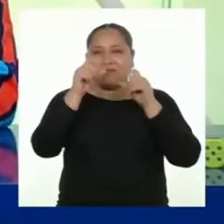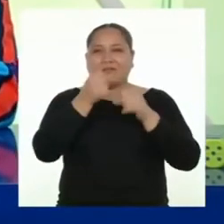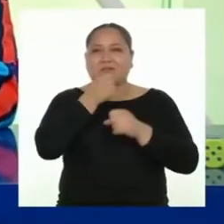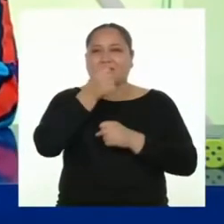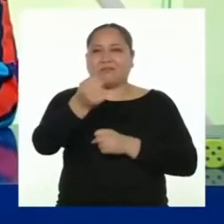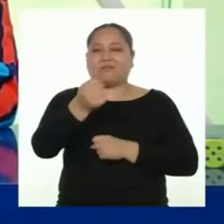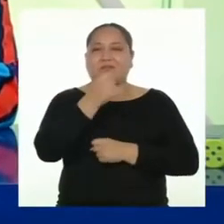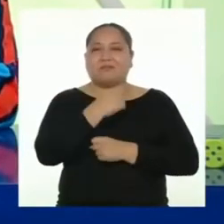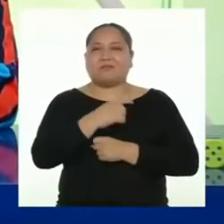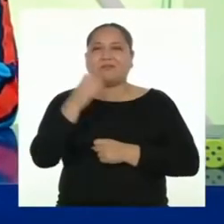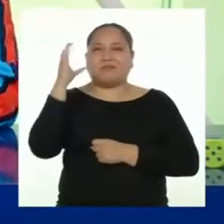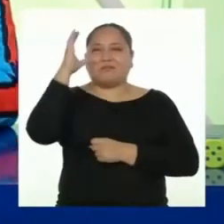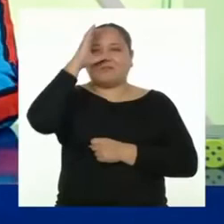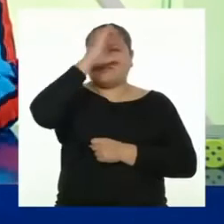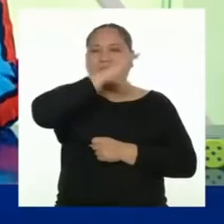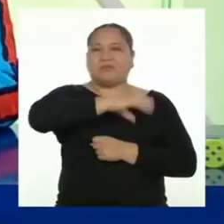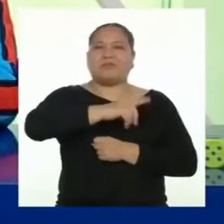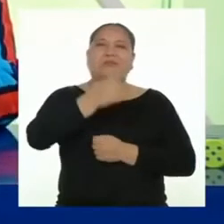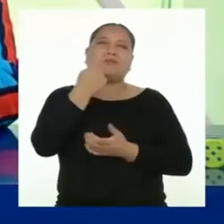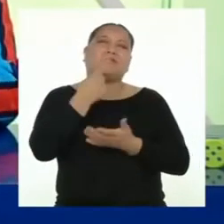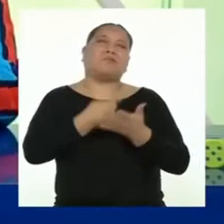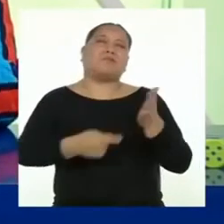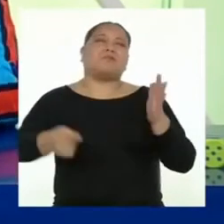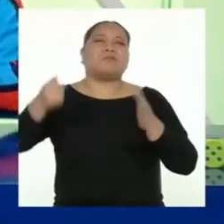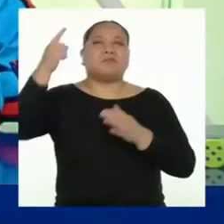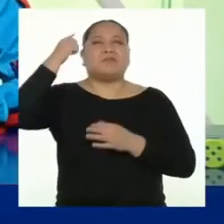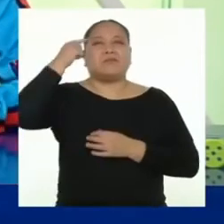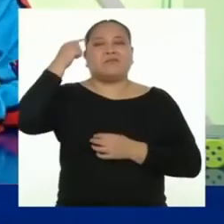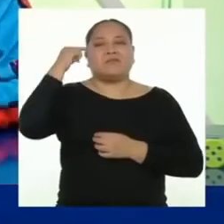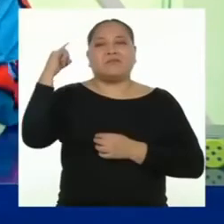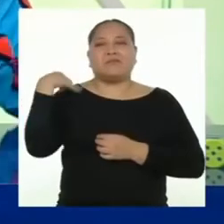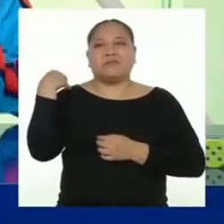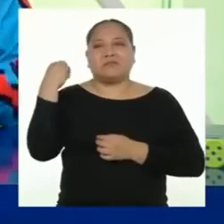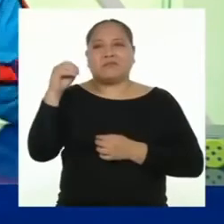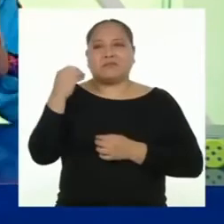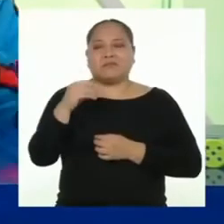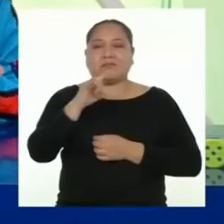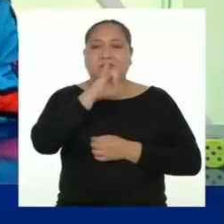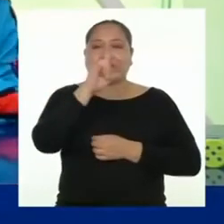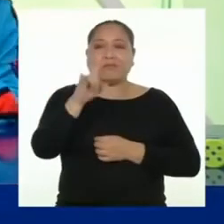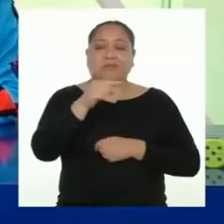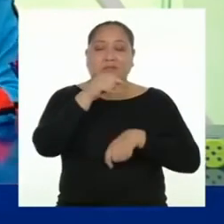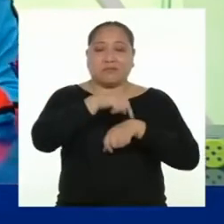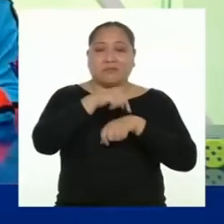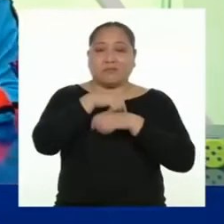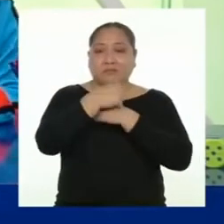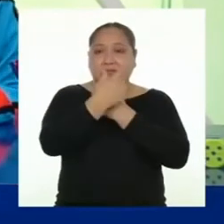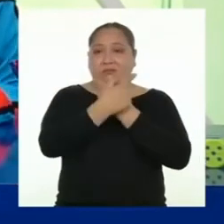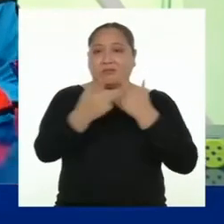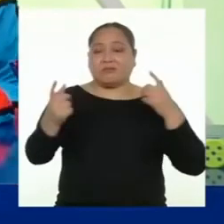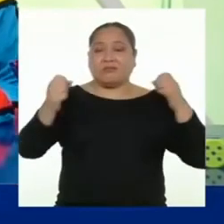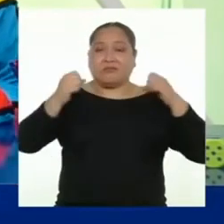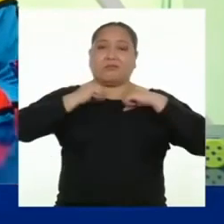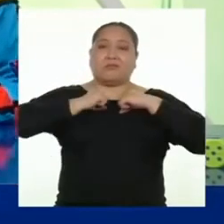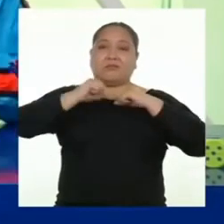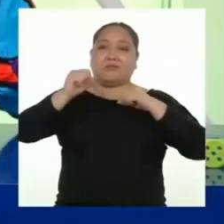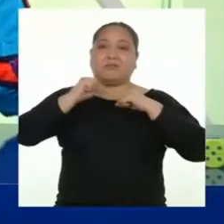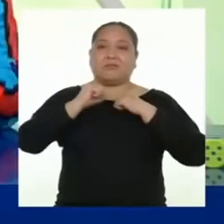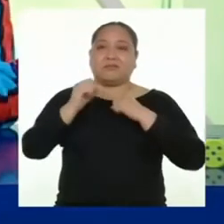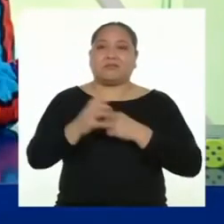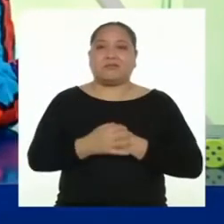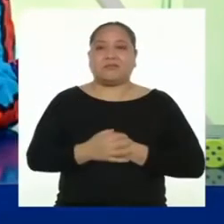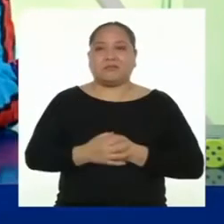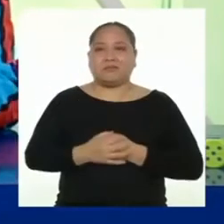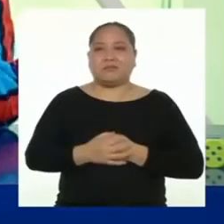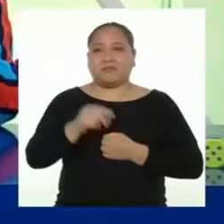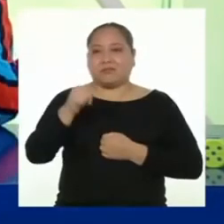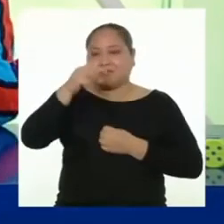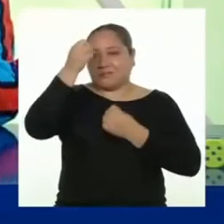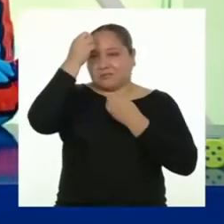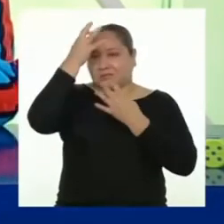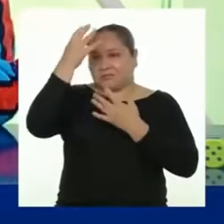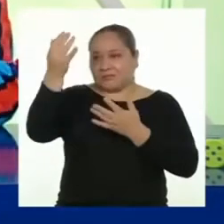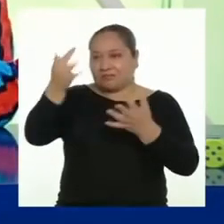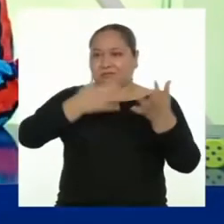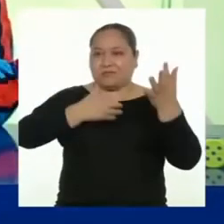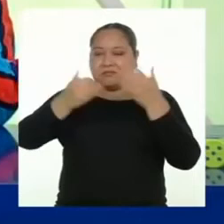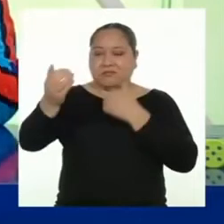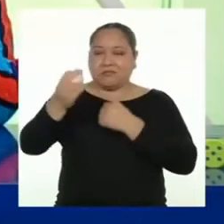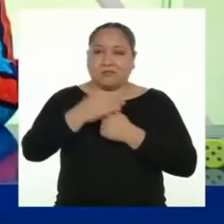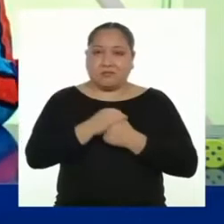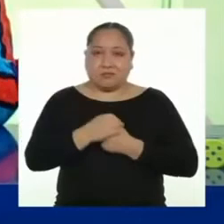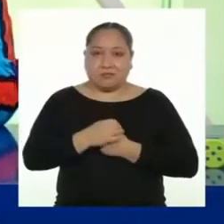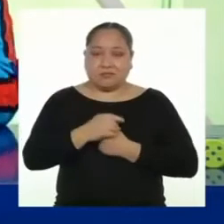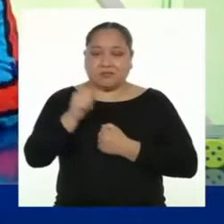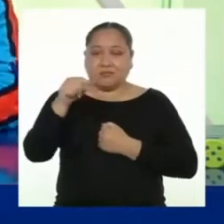entrevista. Nosotros buscamos conocer qué piensan las y los adolescentes sobre el uso de tiempo libre y la actividad física. La información recogida